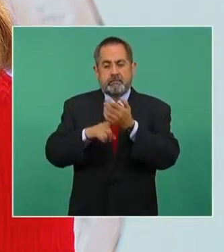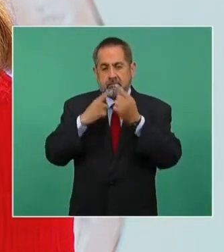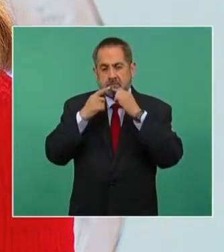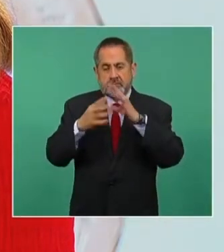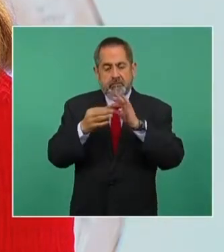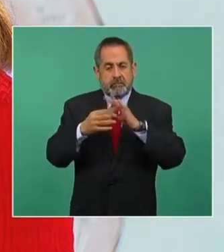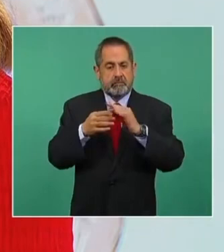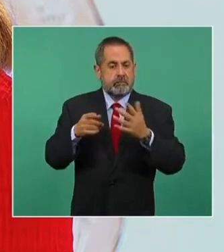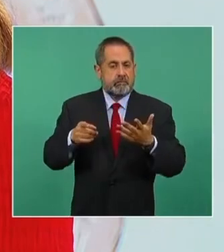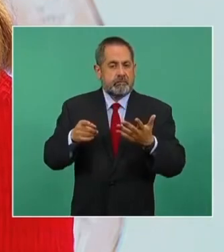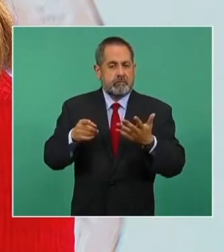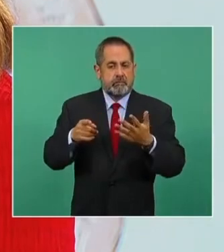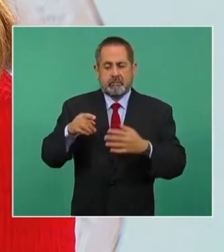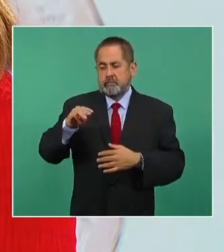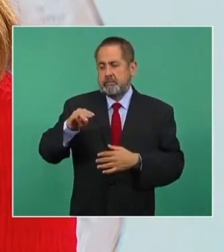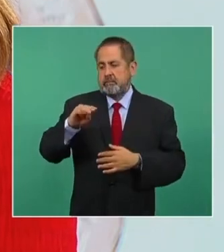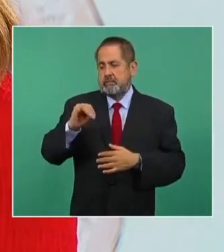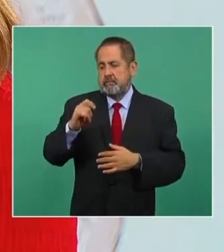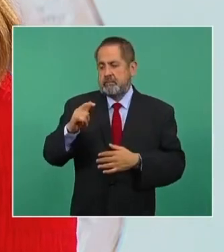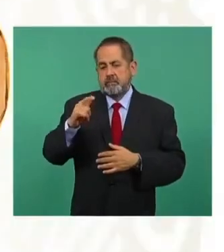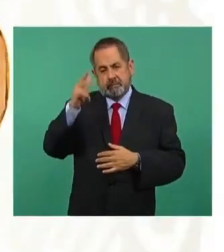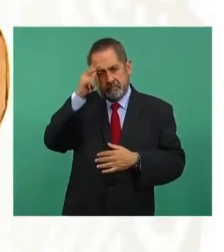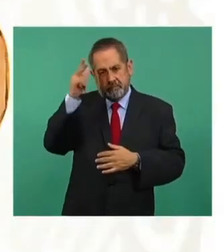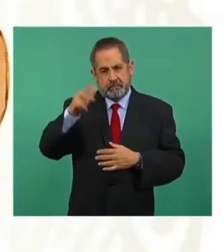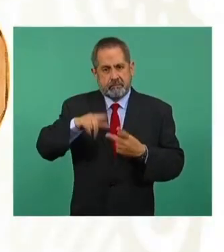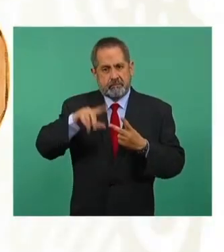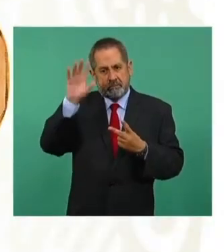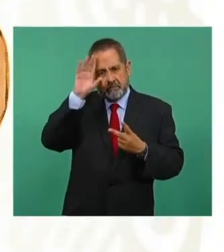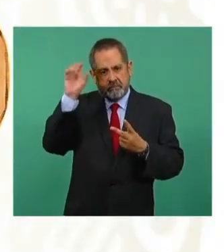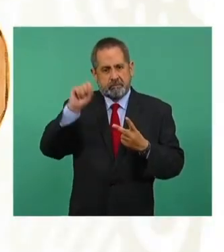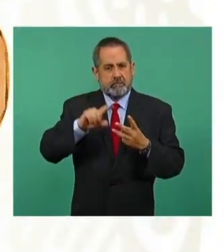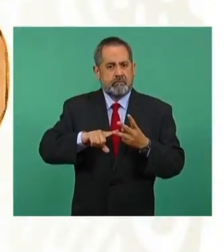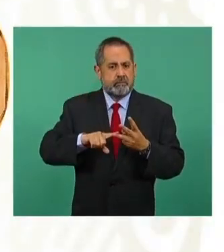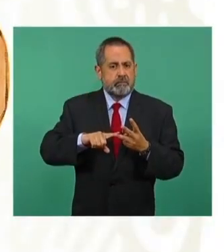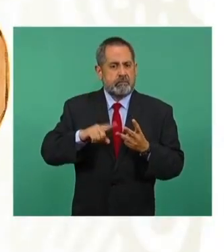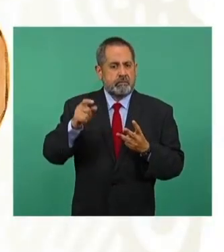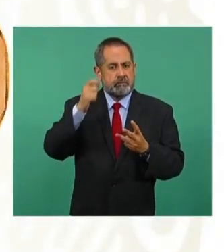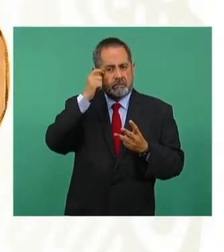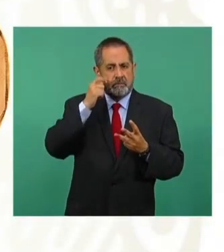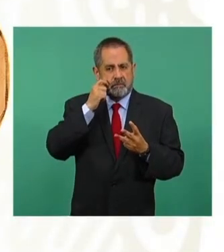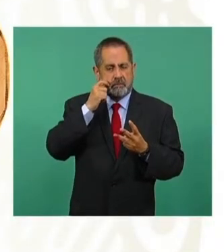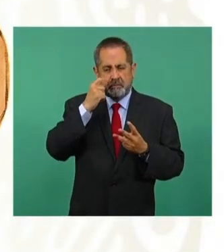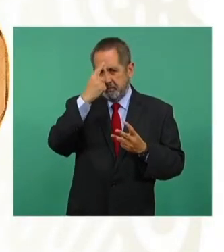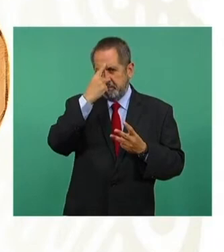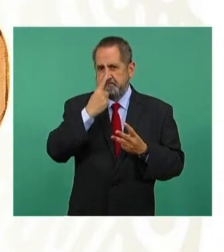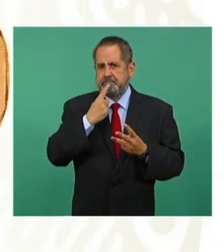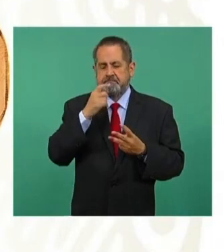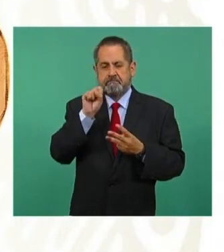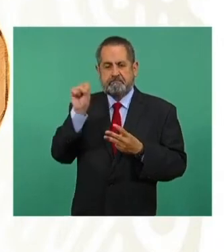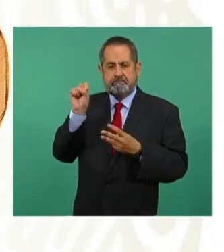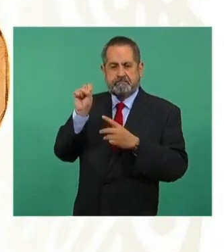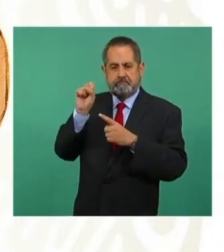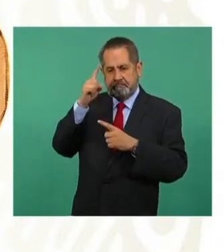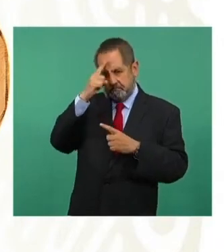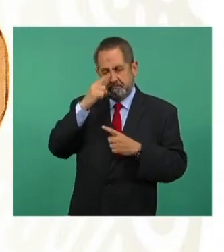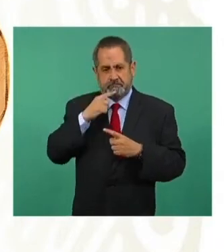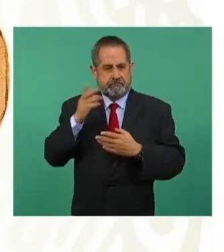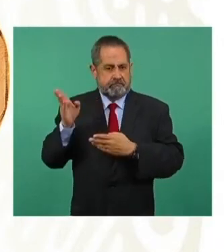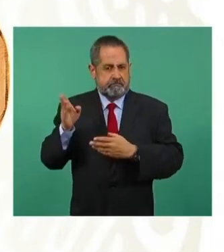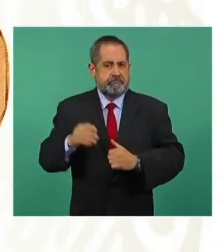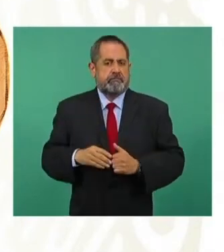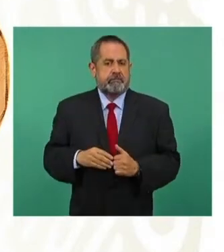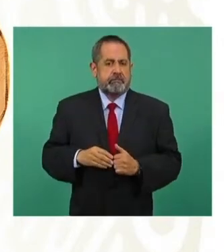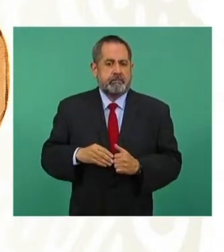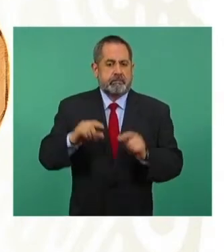centro las efigies de Miguel Hidalgo, José María Morelos y Vicente Guerrero, de perfil hacia la izquierda. En la parte